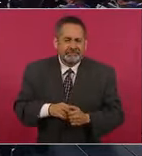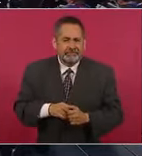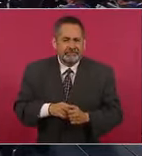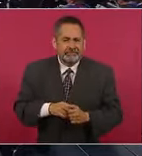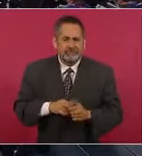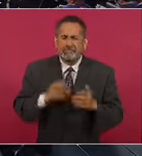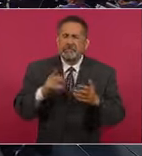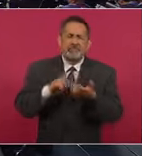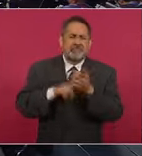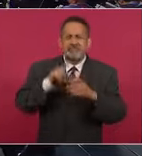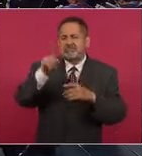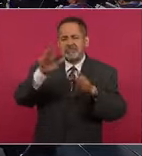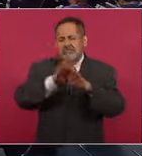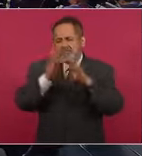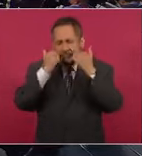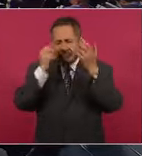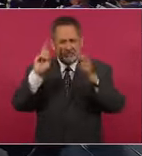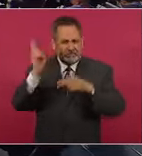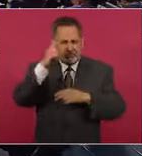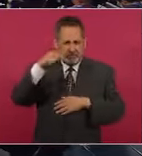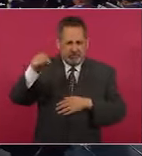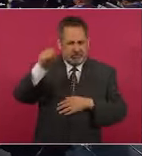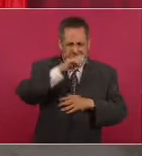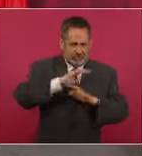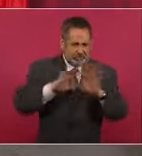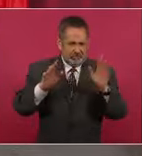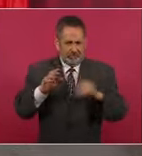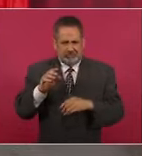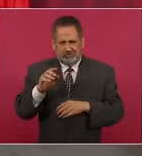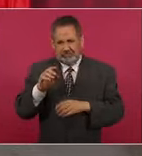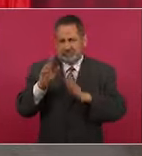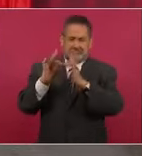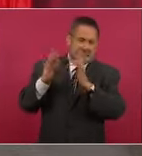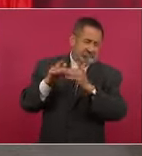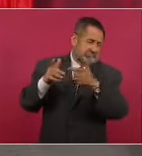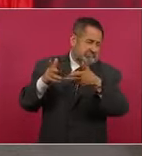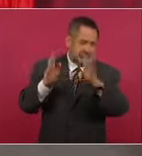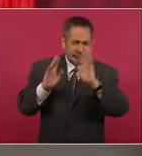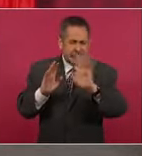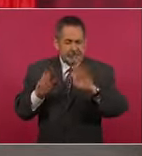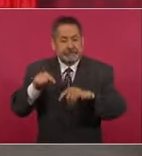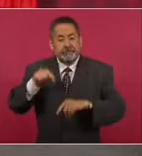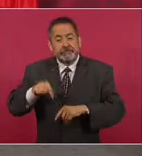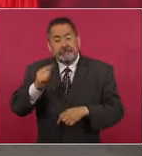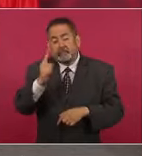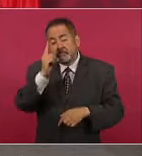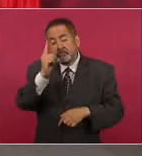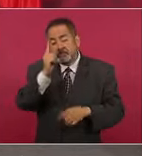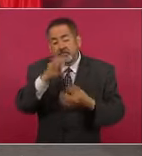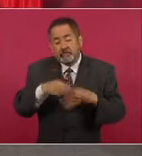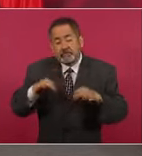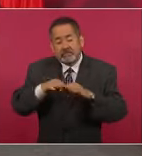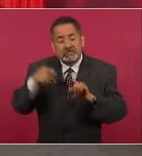o de cualquier universidad, o de la Sorbona, o de cualquier universidad. Aquí lo que se requiere